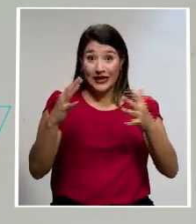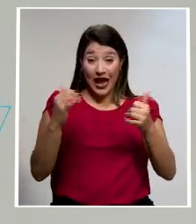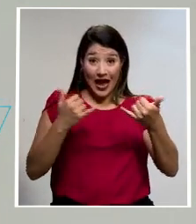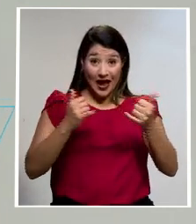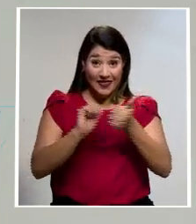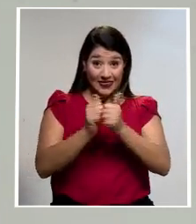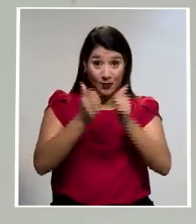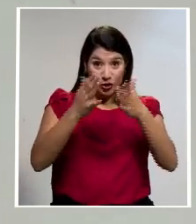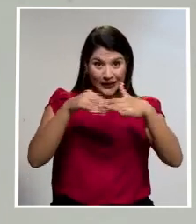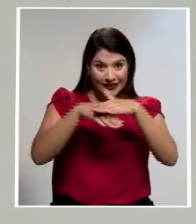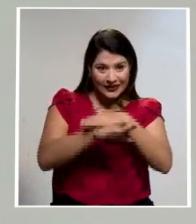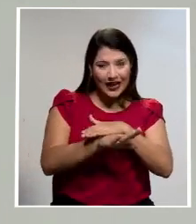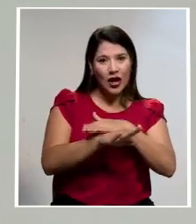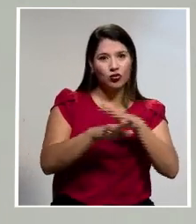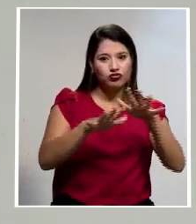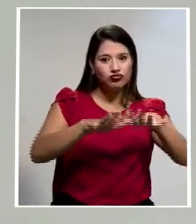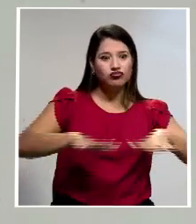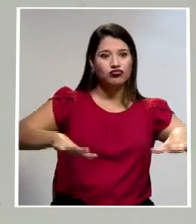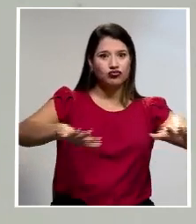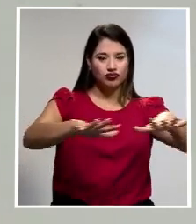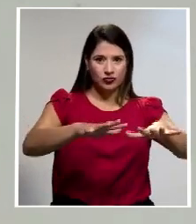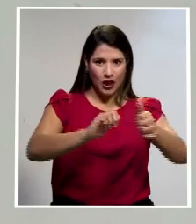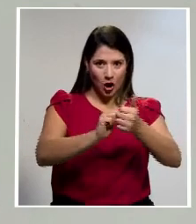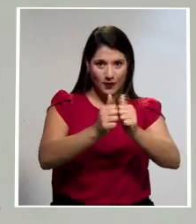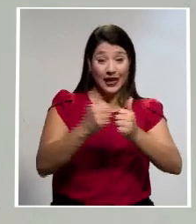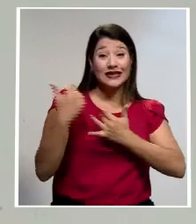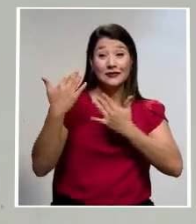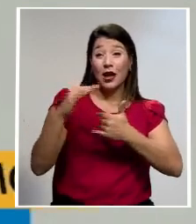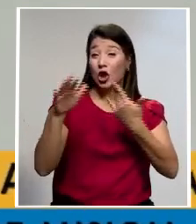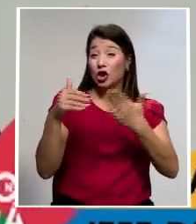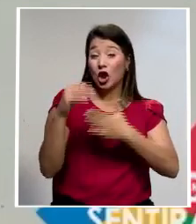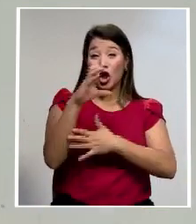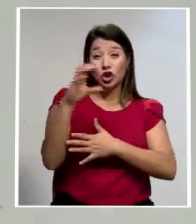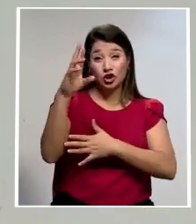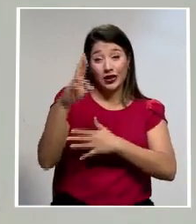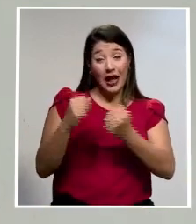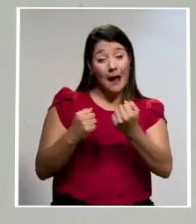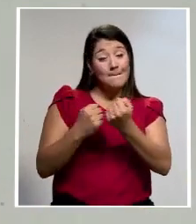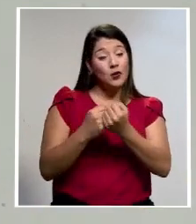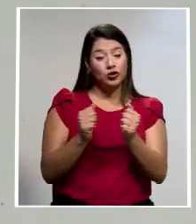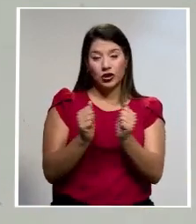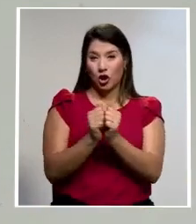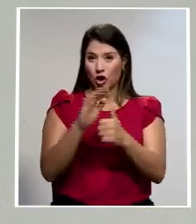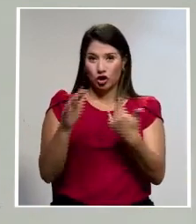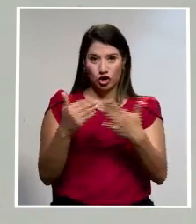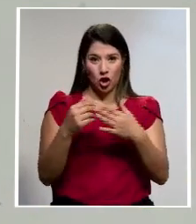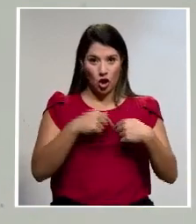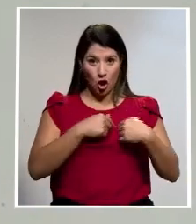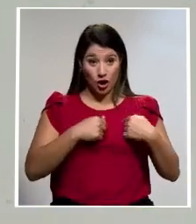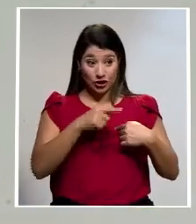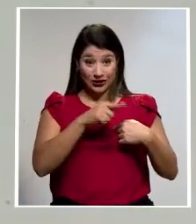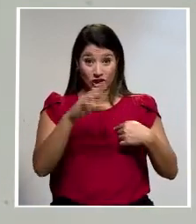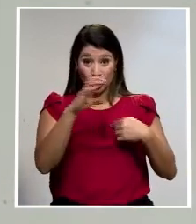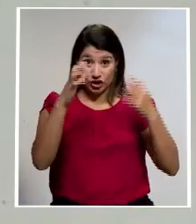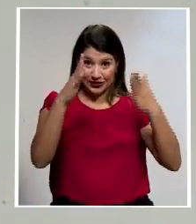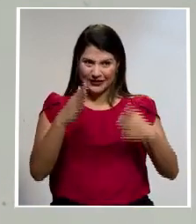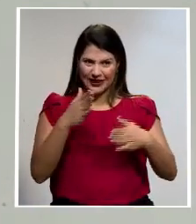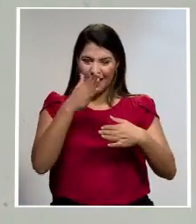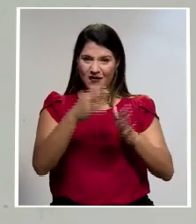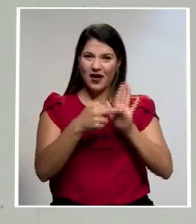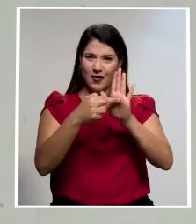como también a los centros de entrenamiento. Esperamos que todo el pueblo de Costa Rica apoye de todo corazón a los costarricenses, que van a estar con mucho